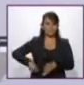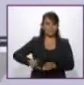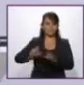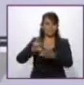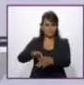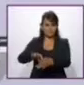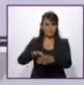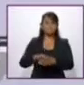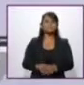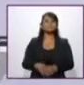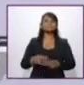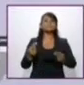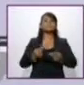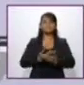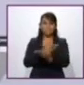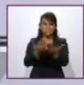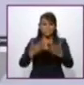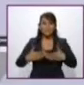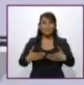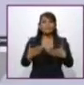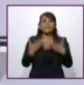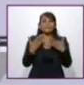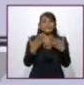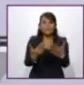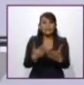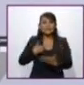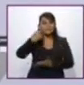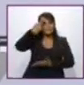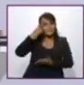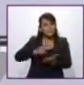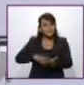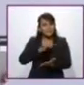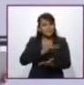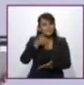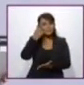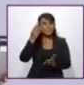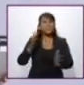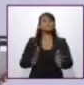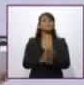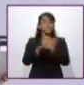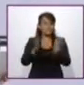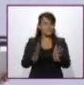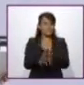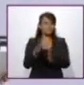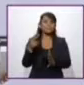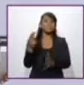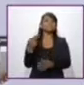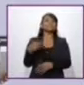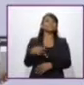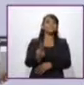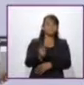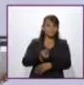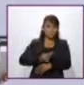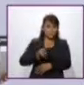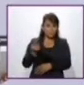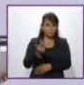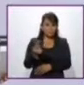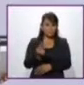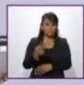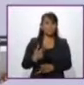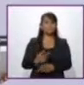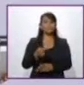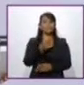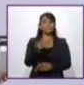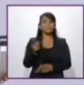regresarle la confianza a la población para que ellos participen. Tenemos que demostrarles que no vamos a cubrir ningún